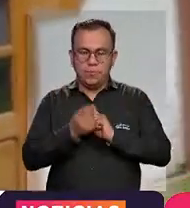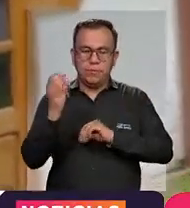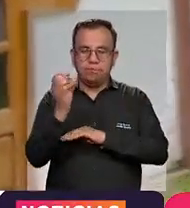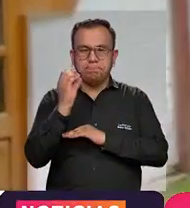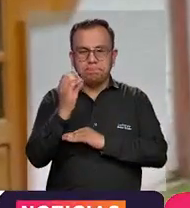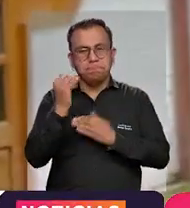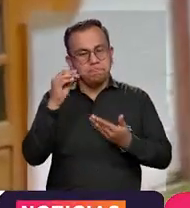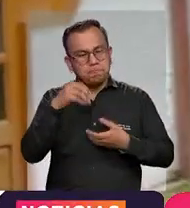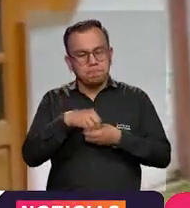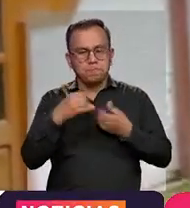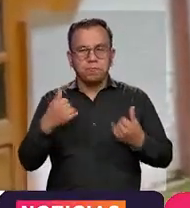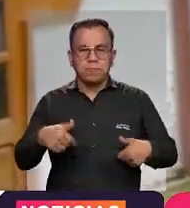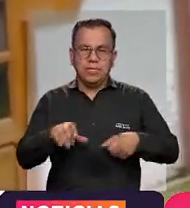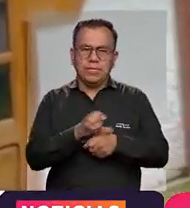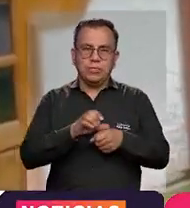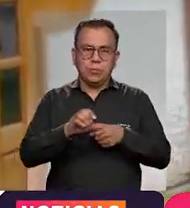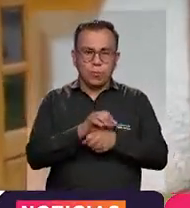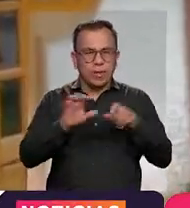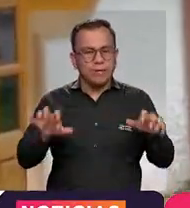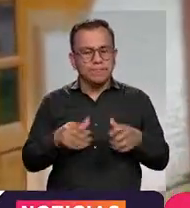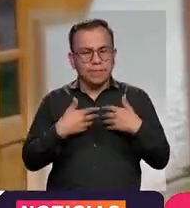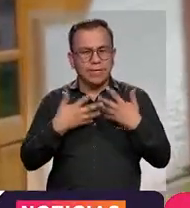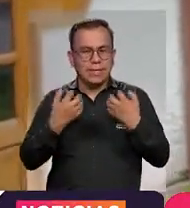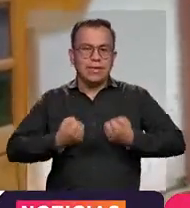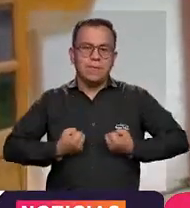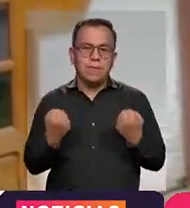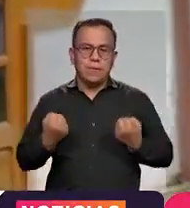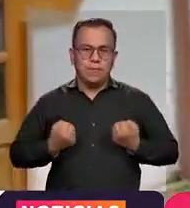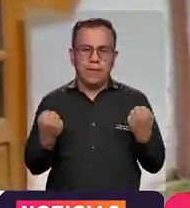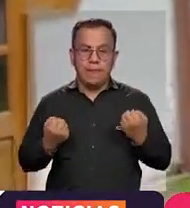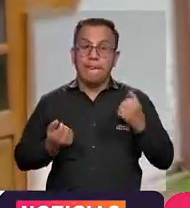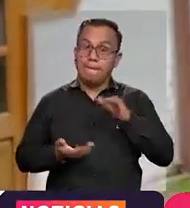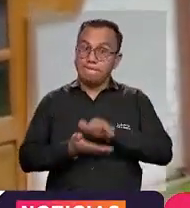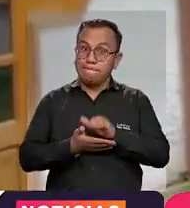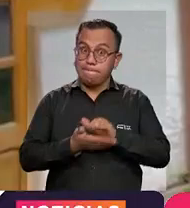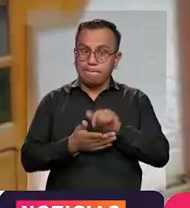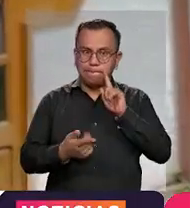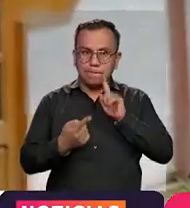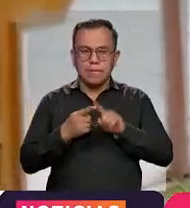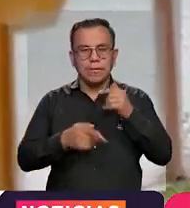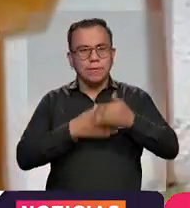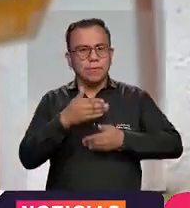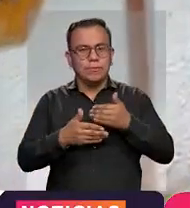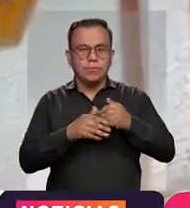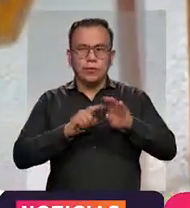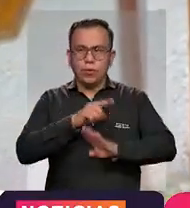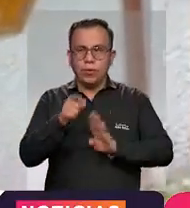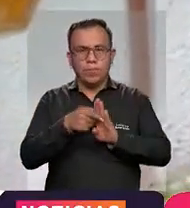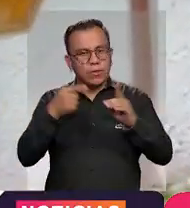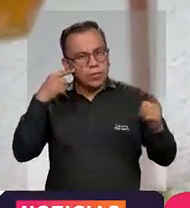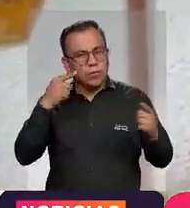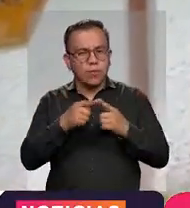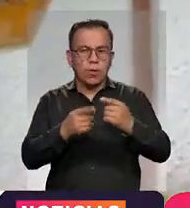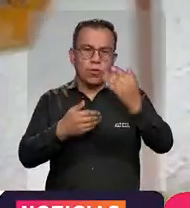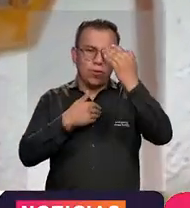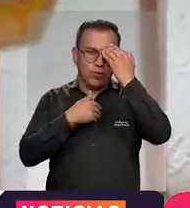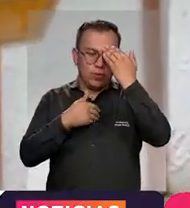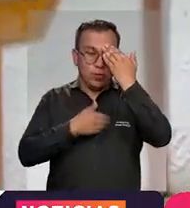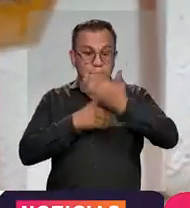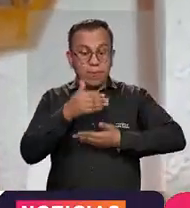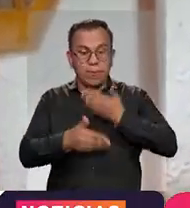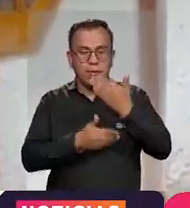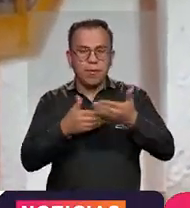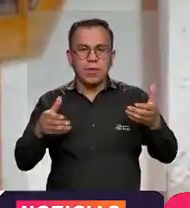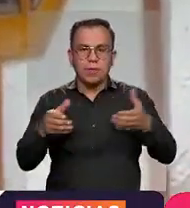y transformar a nuestra ciudad, a nuestra querida Bogotá. Tenemos todo el ánimo, toda la intención de generar consensos que